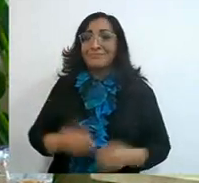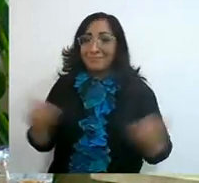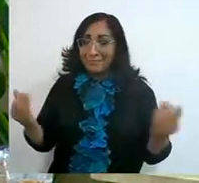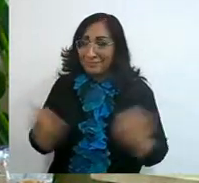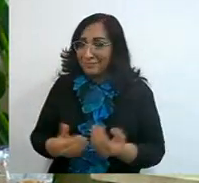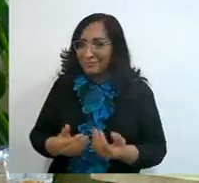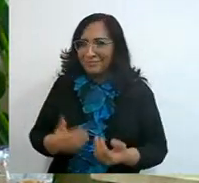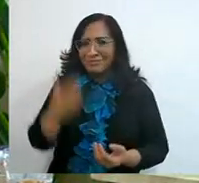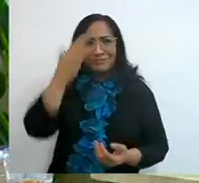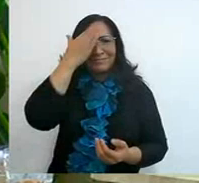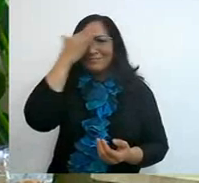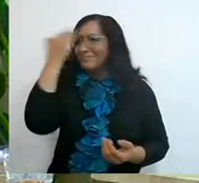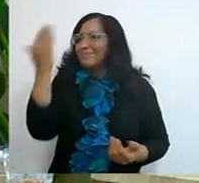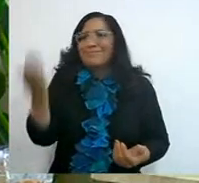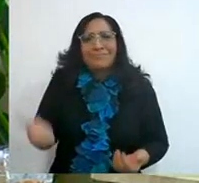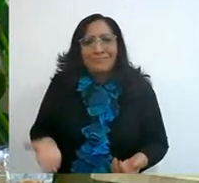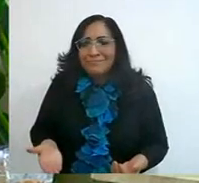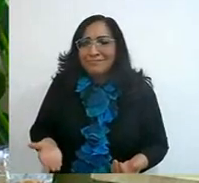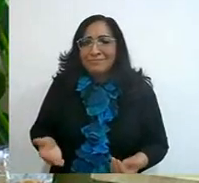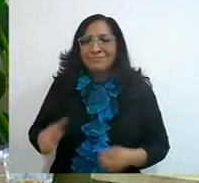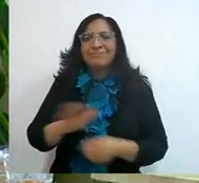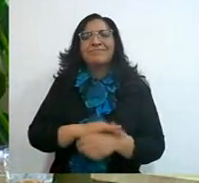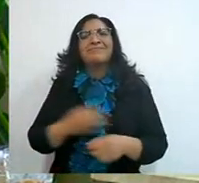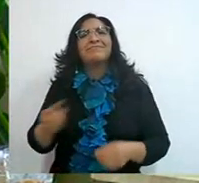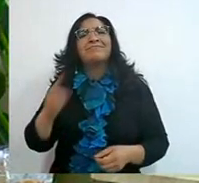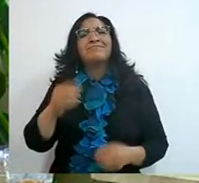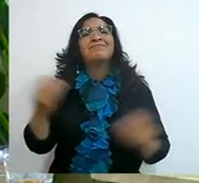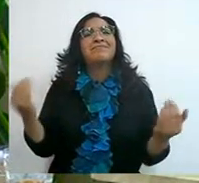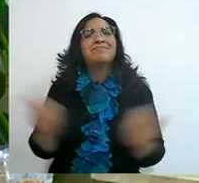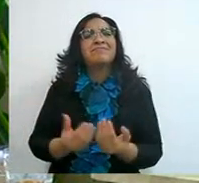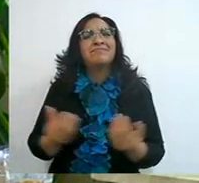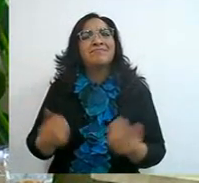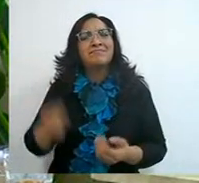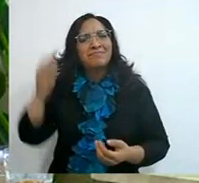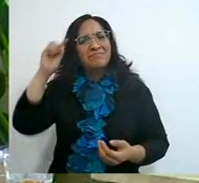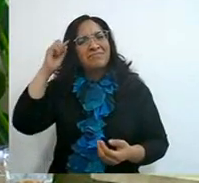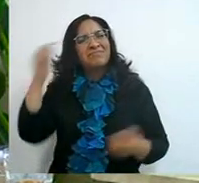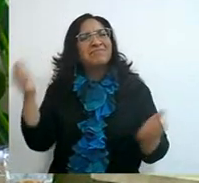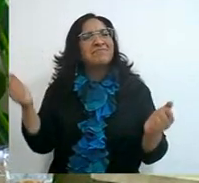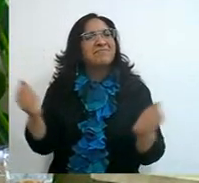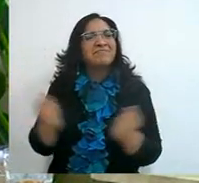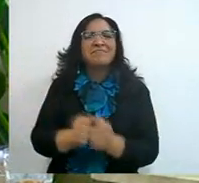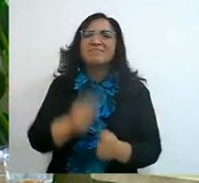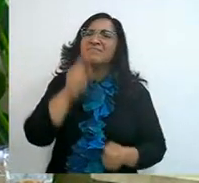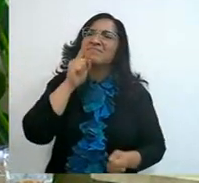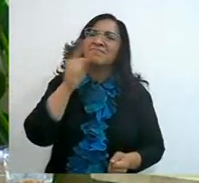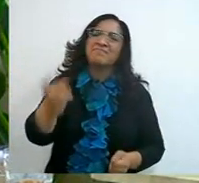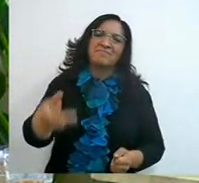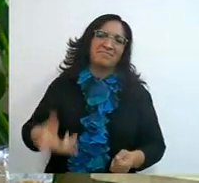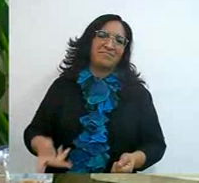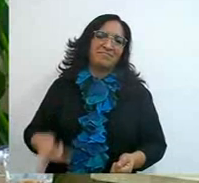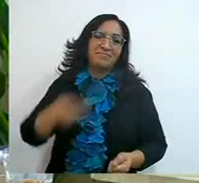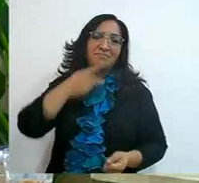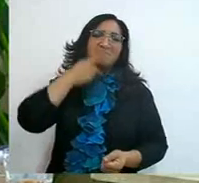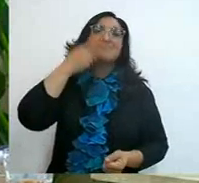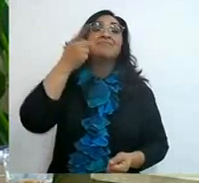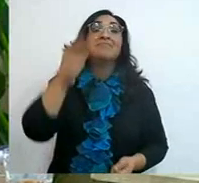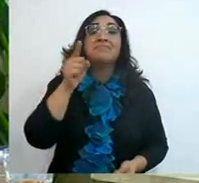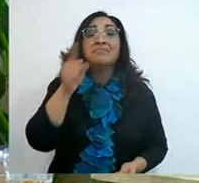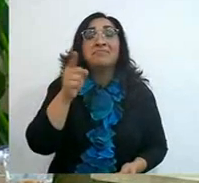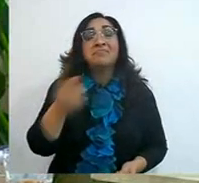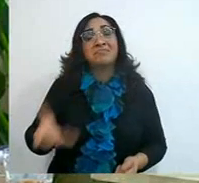fue ignorancia. ¿Por qué harás que Dios se enoje a causa de tu voz? Aquí